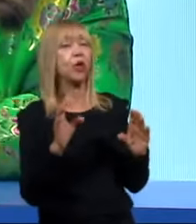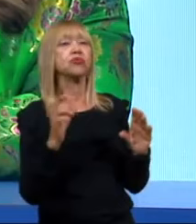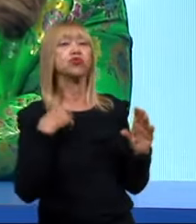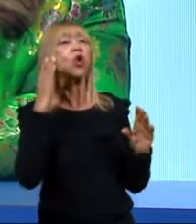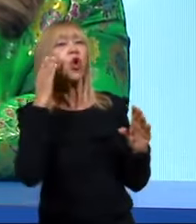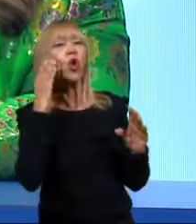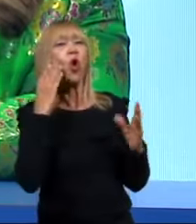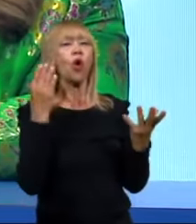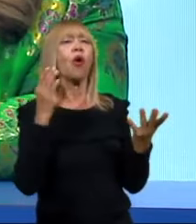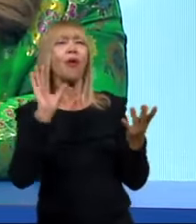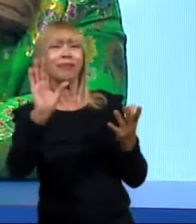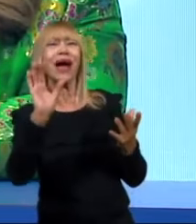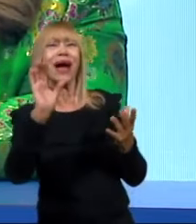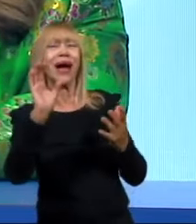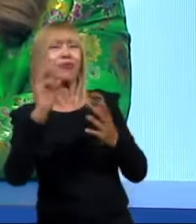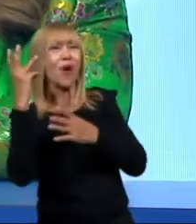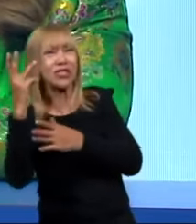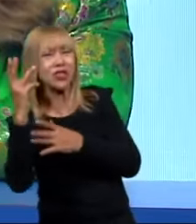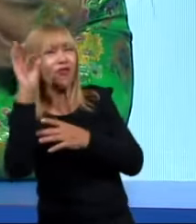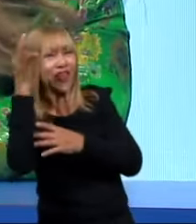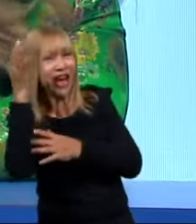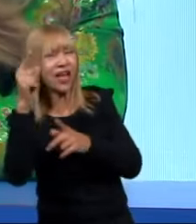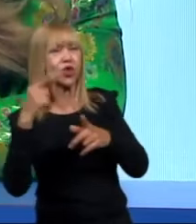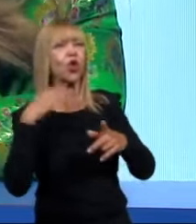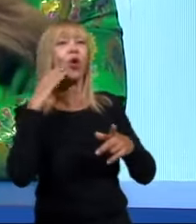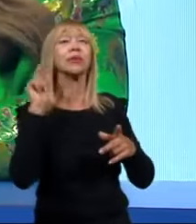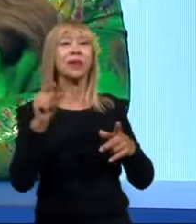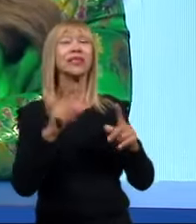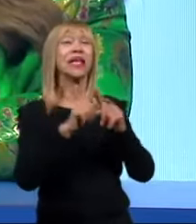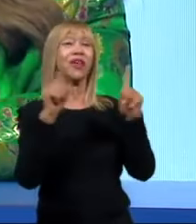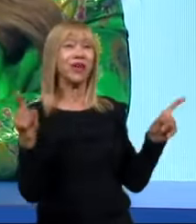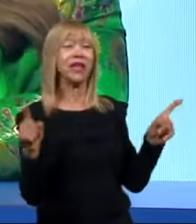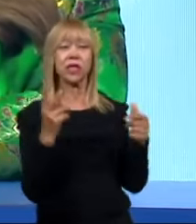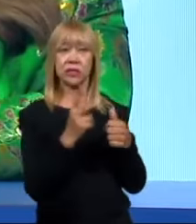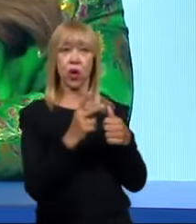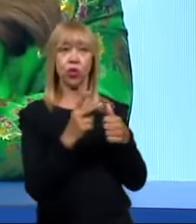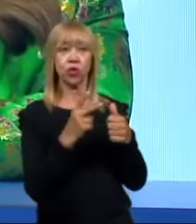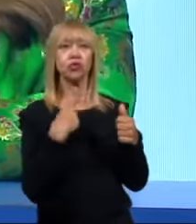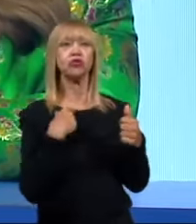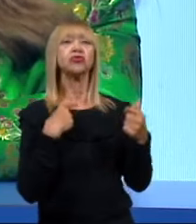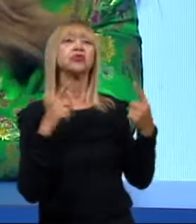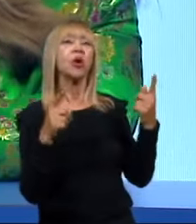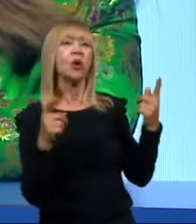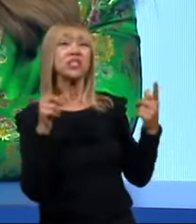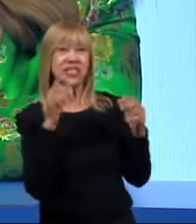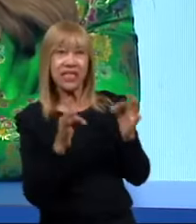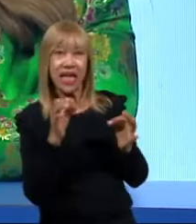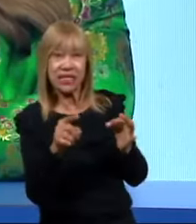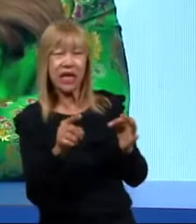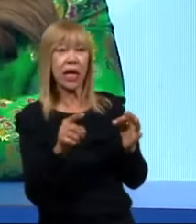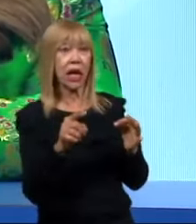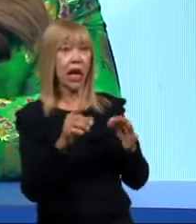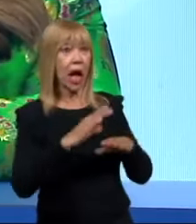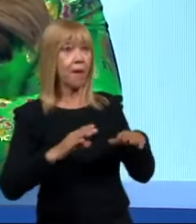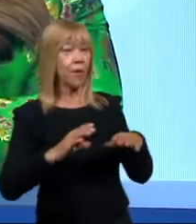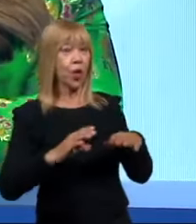conozco el andamiaje estatal, conozco el andamiaje federal y esa va a ser la gran diferencia. Segundo, yo no creo, si ese es el campo de